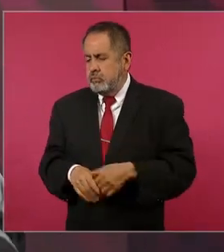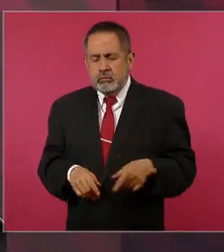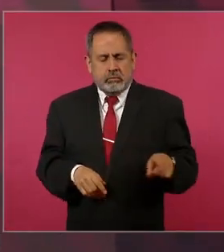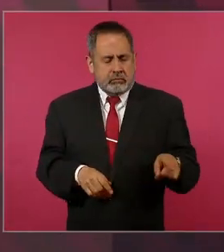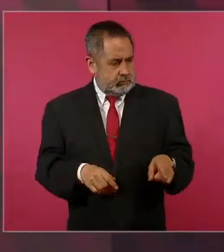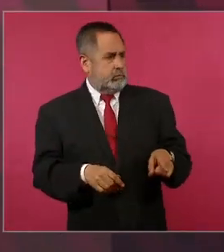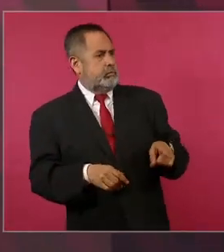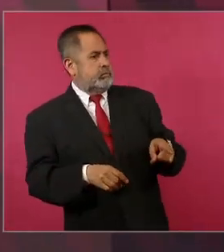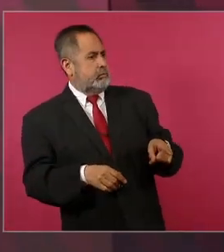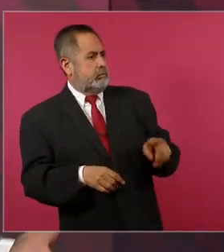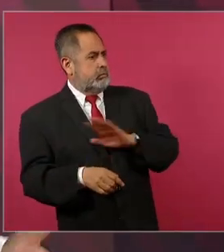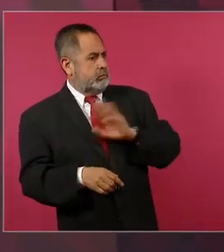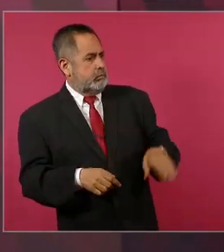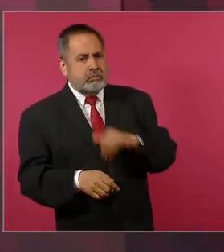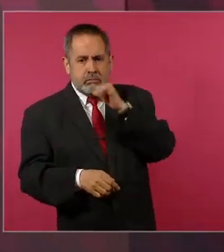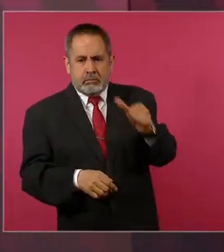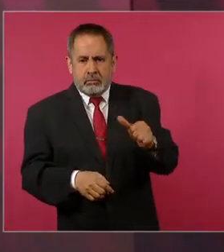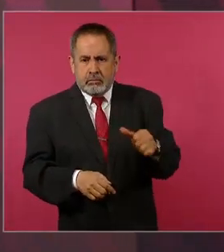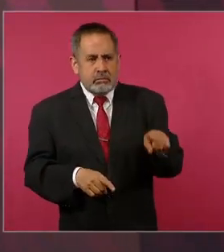fallecido está vivo.